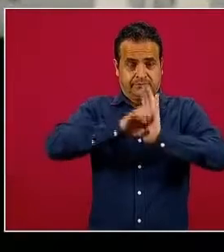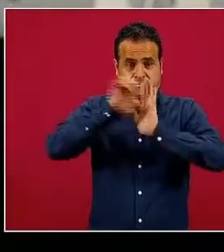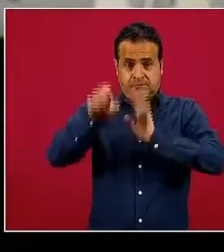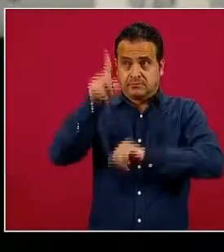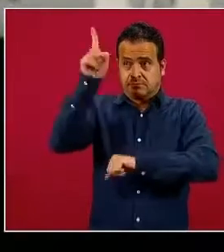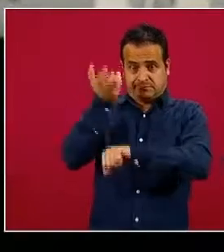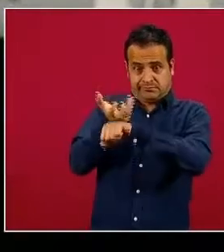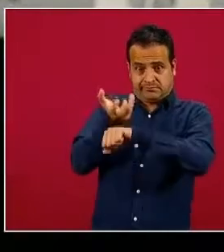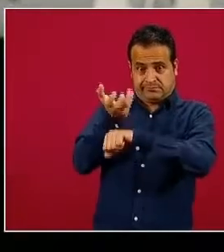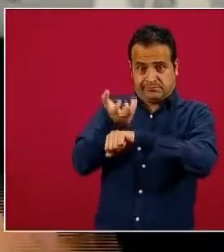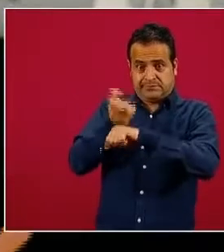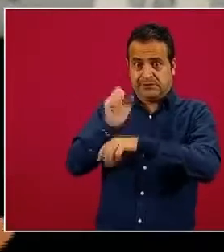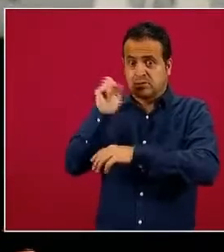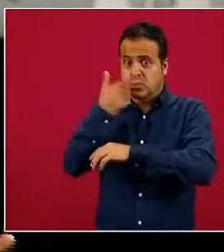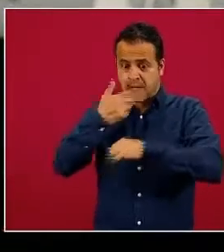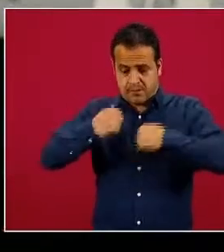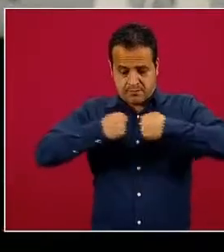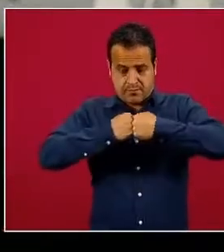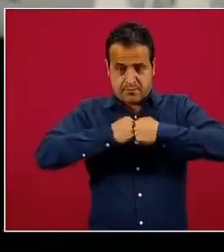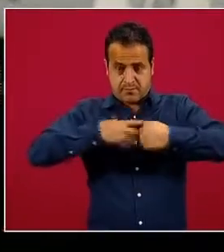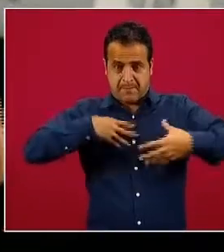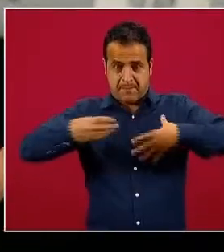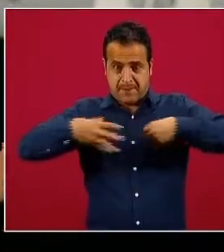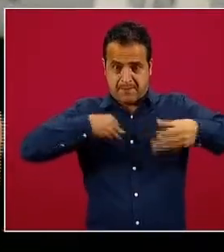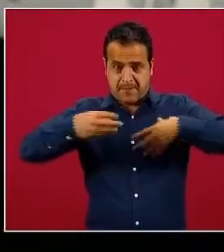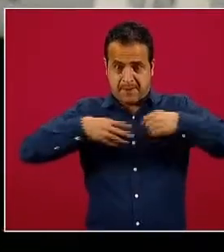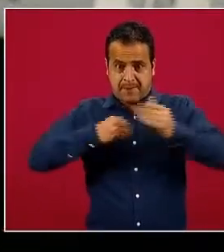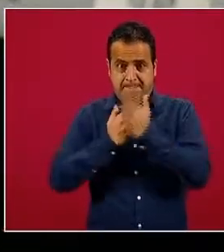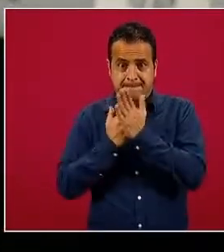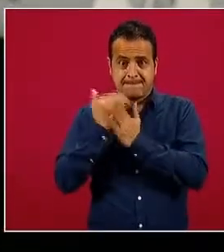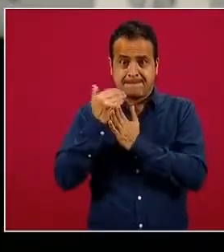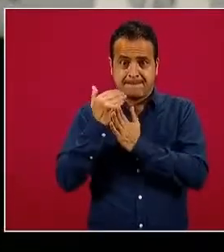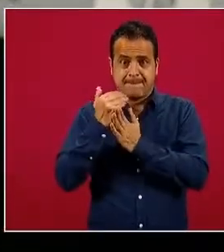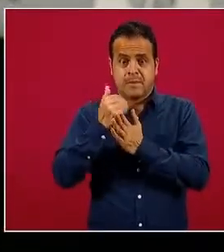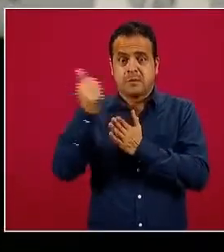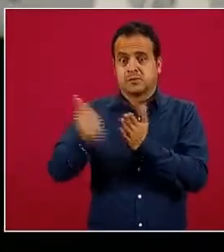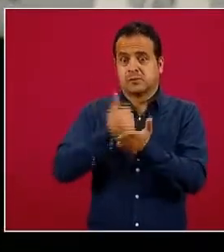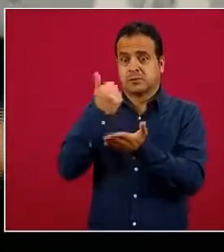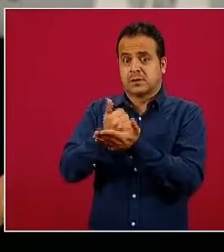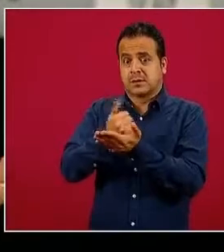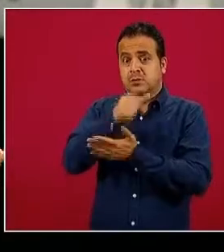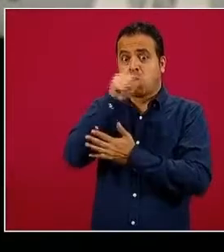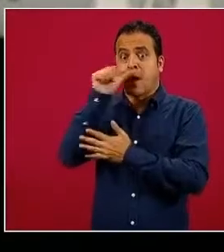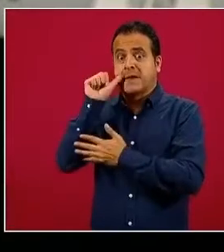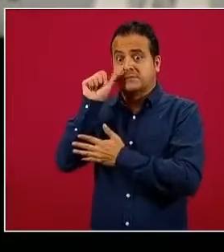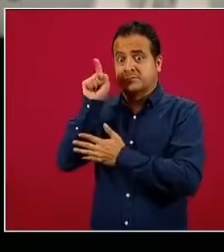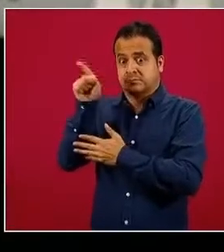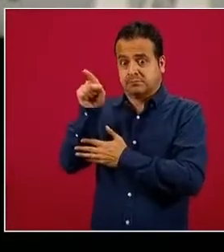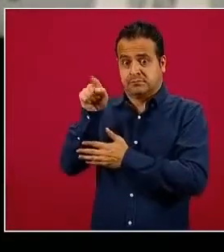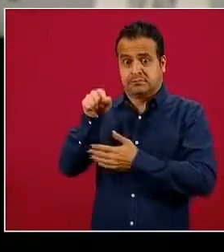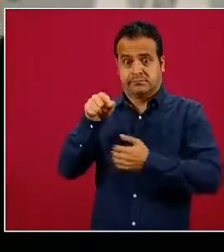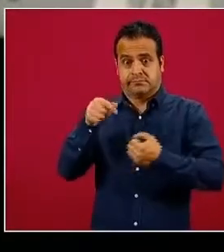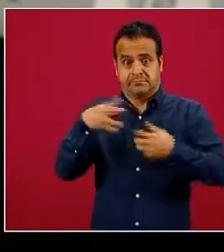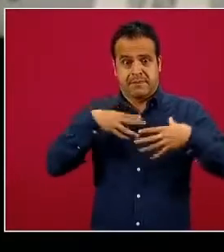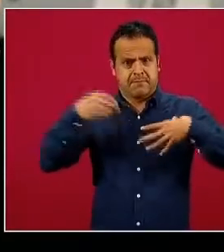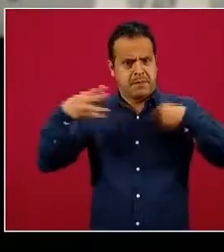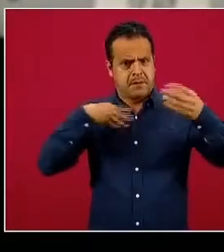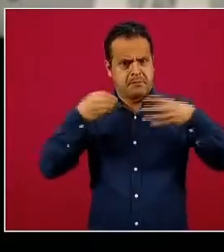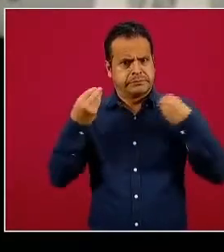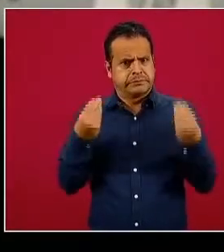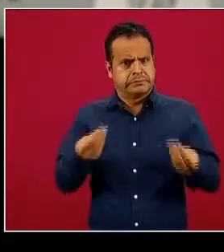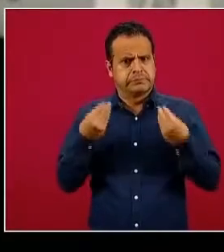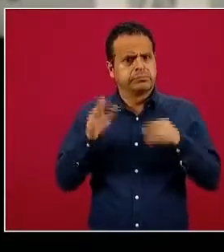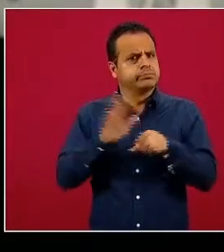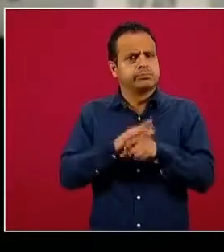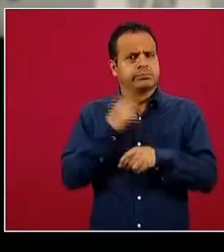en Chihuahua está liderado principalmente por Ciudad Juárez, ¿no? Y Ciudad Juárez tiene un número grande de contagios debido a la alta movilidad